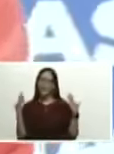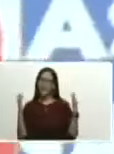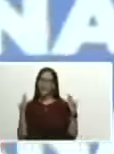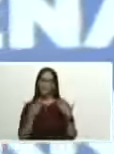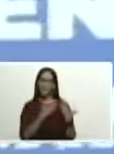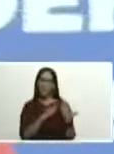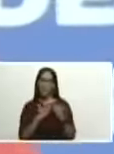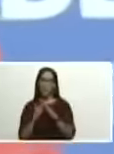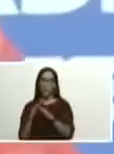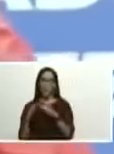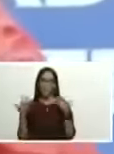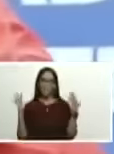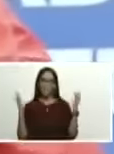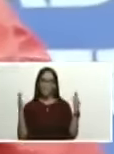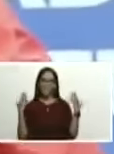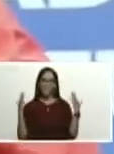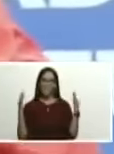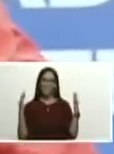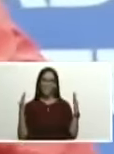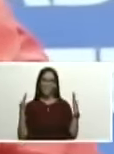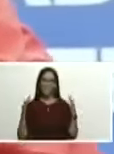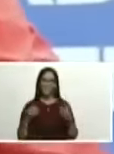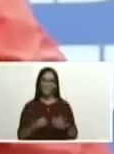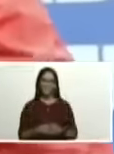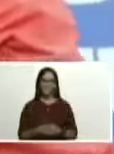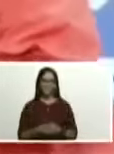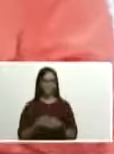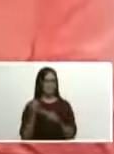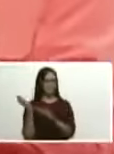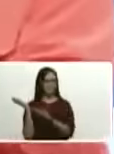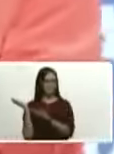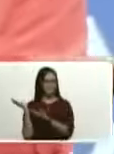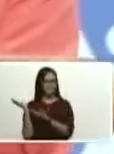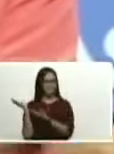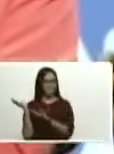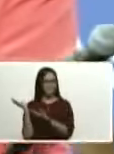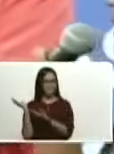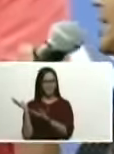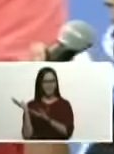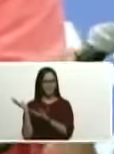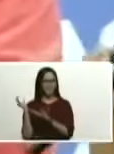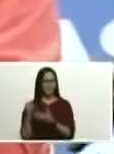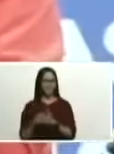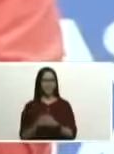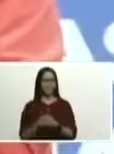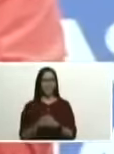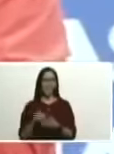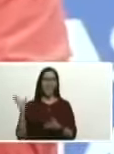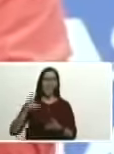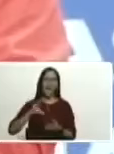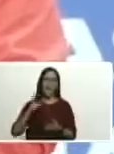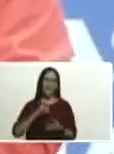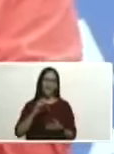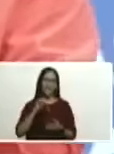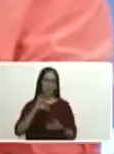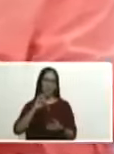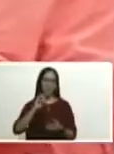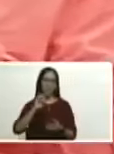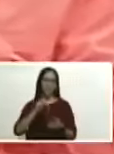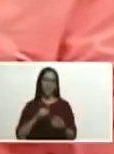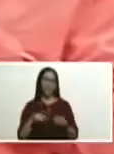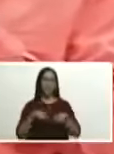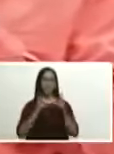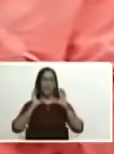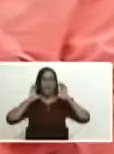Comuna. Nada. ¿Qué tenemos por aquí? Harina Ticoporo, del circuito del maíz,